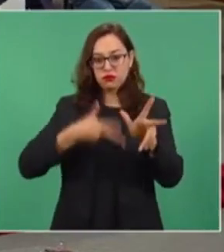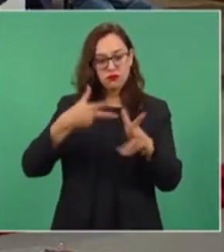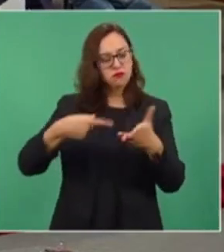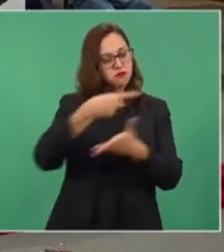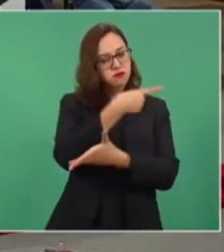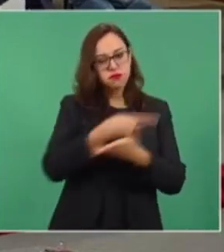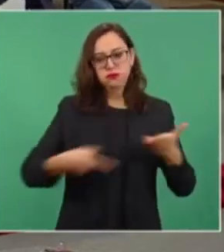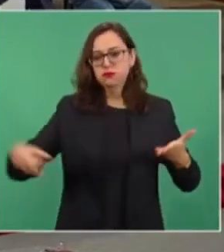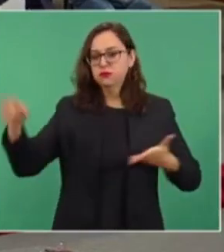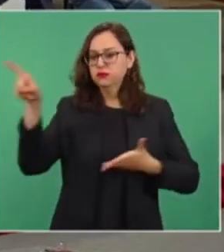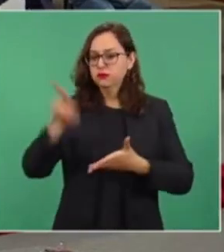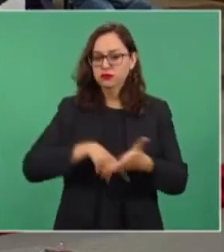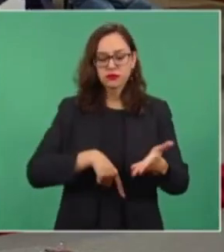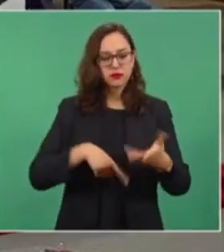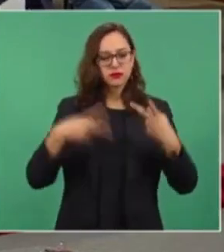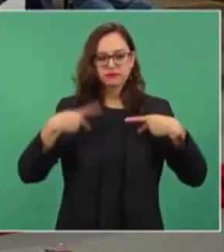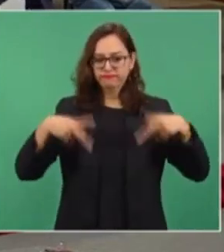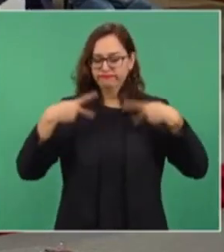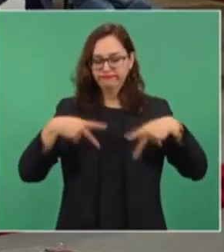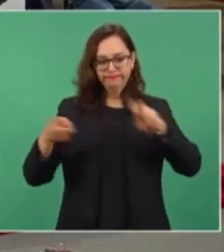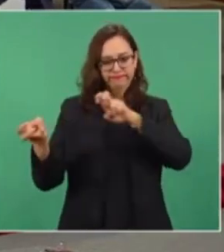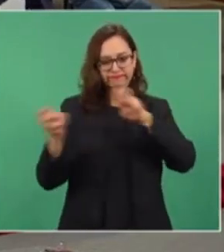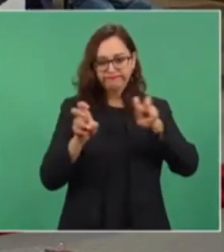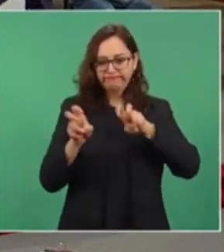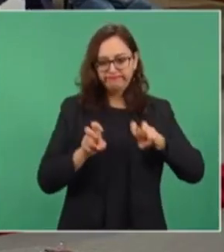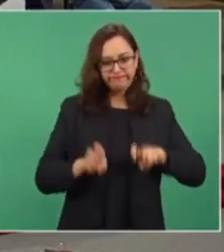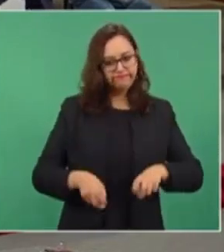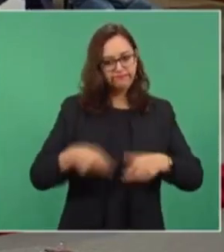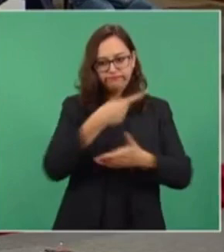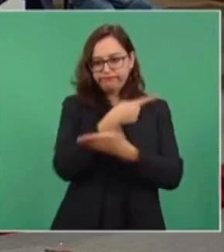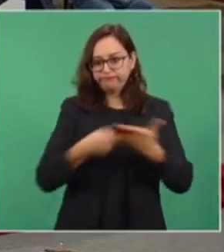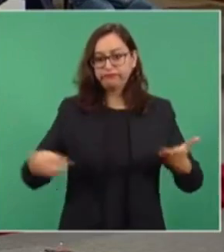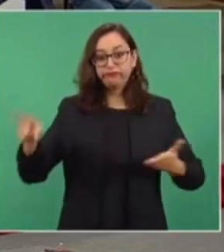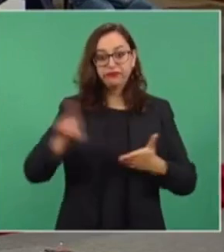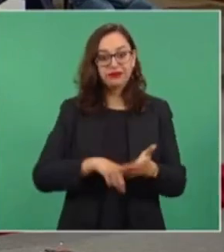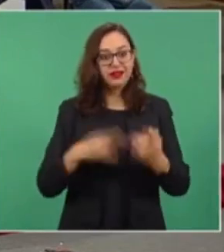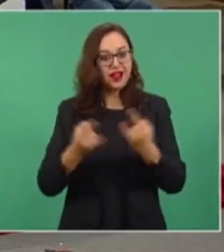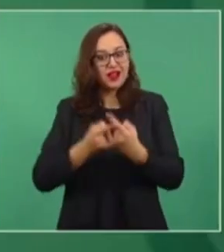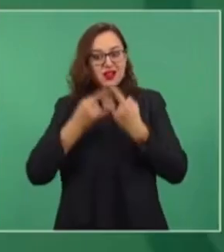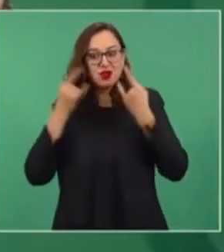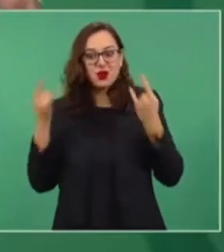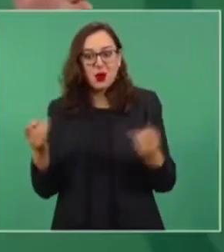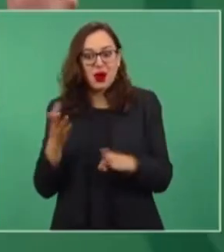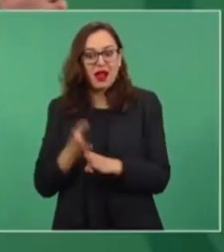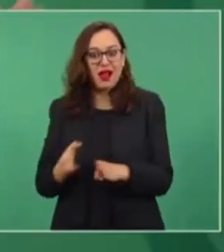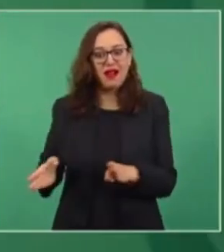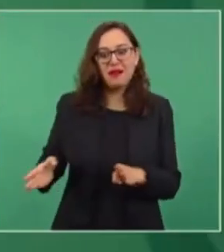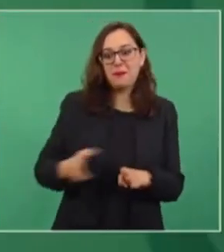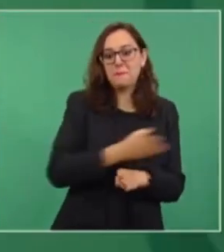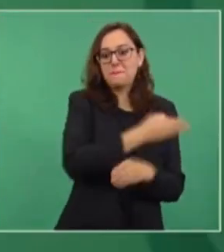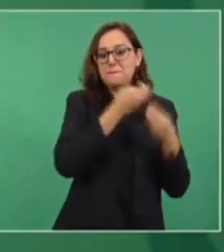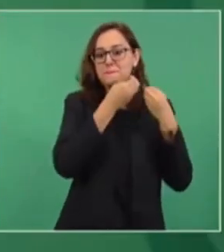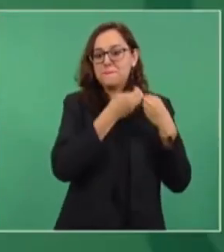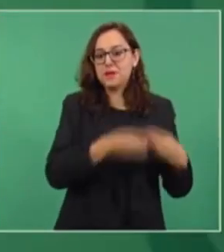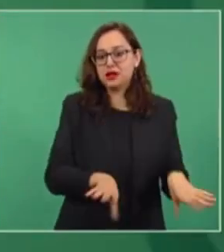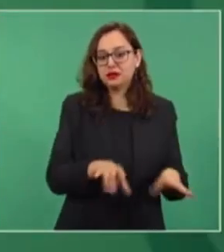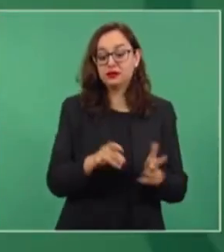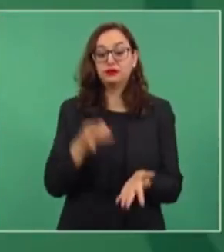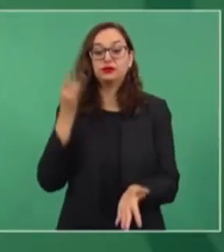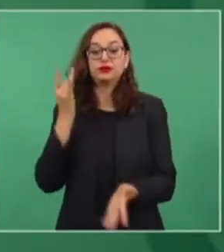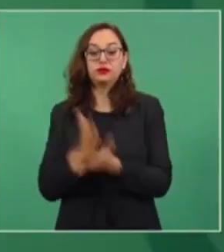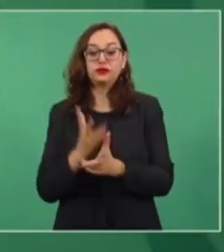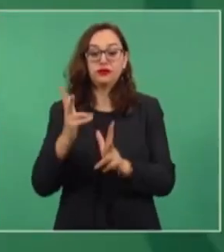en trenes, toda la historia de México. Quedaron solo los trenes de